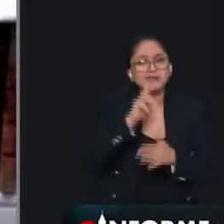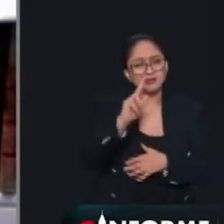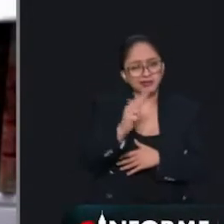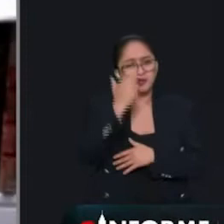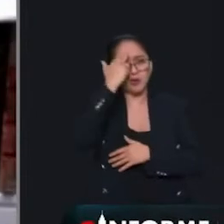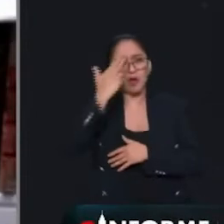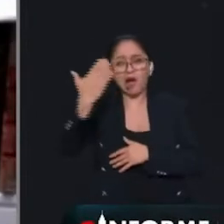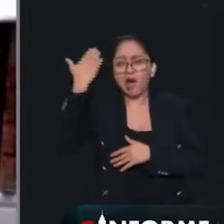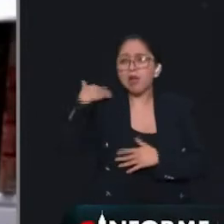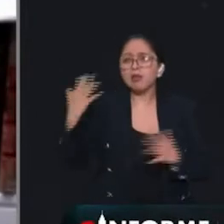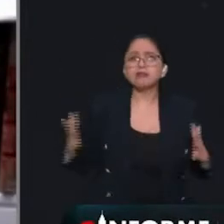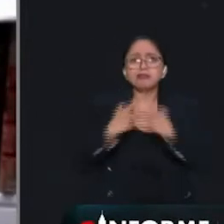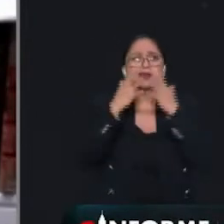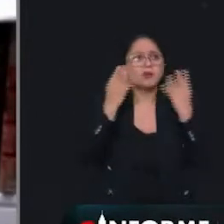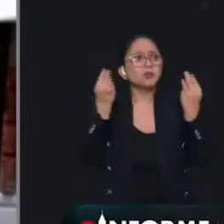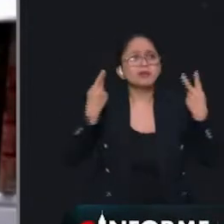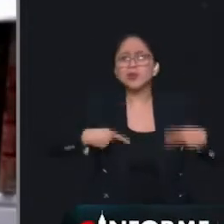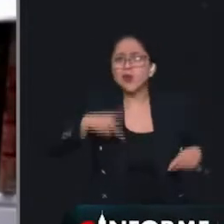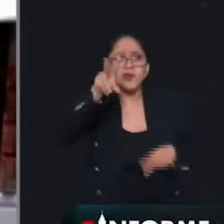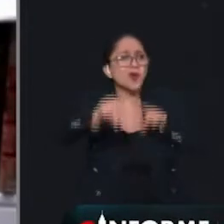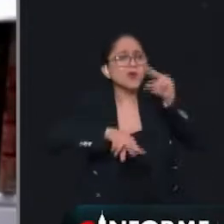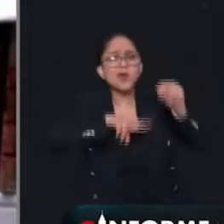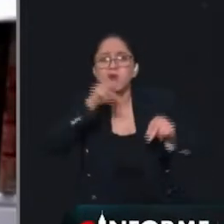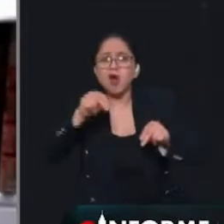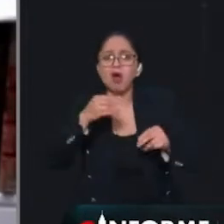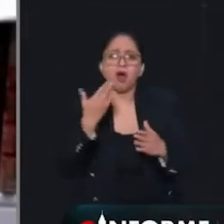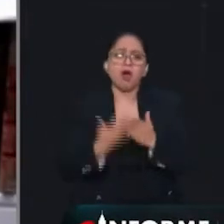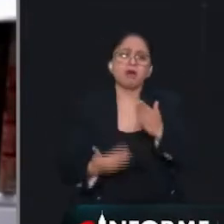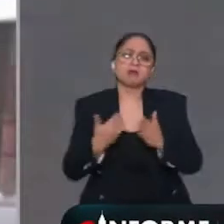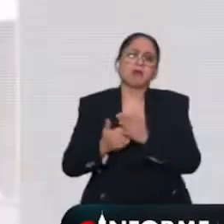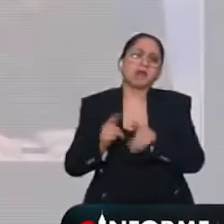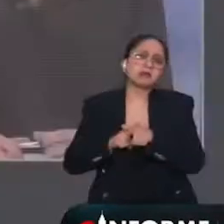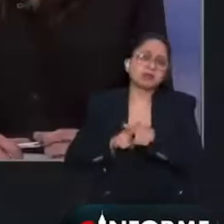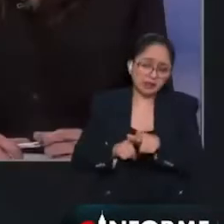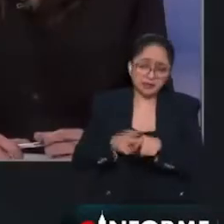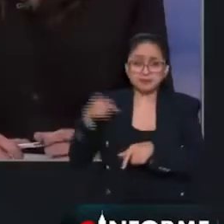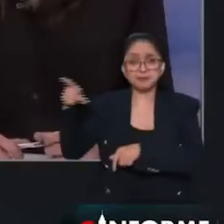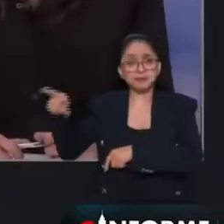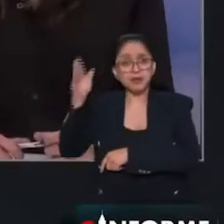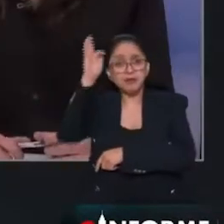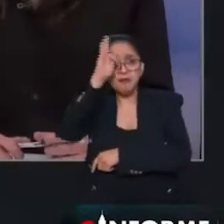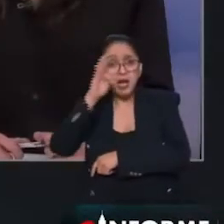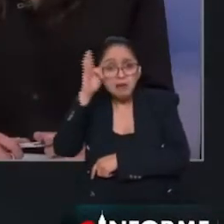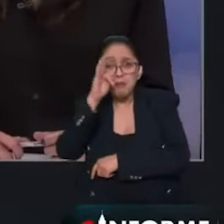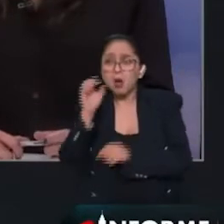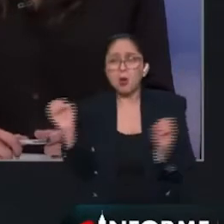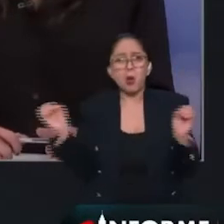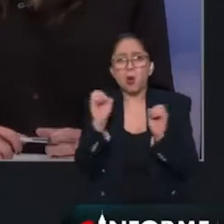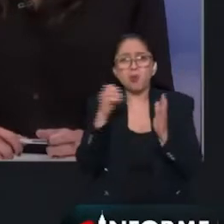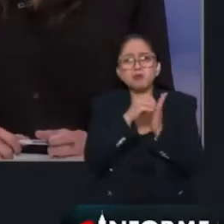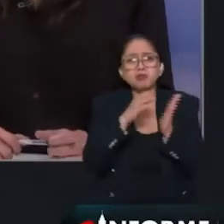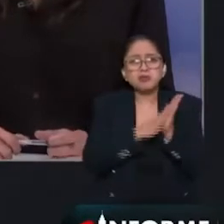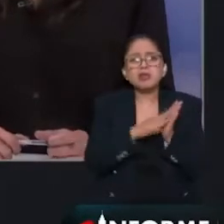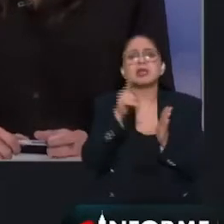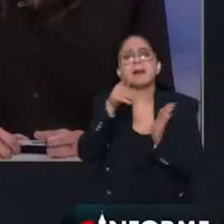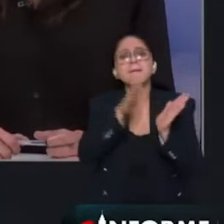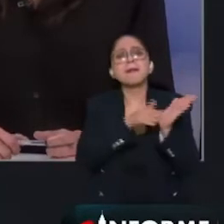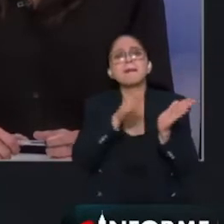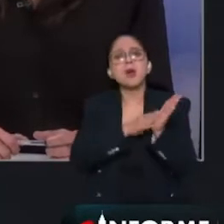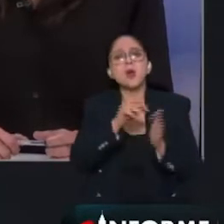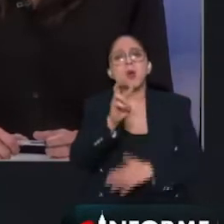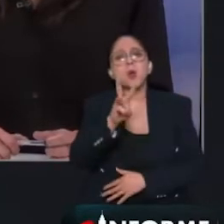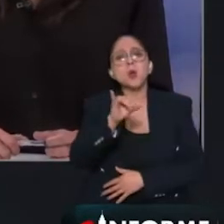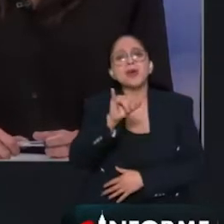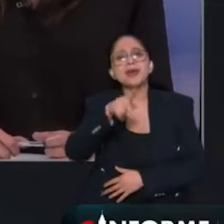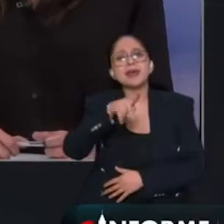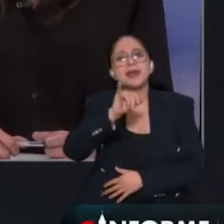esta estrategia. Y hay una cosa de Felipe Calderón que no se suele mencionar, pero que aparece en los papeles de Wikileaks. En Wikileaks se